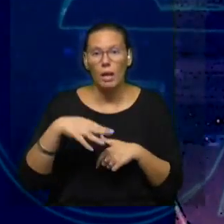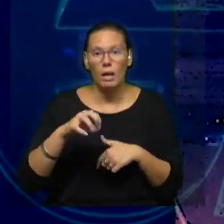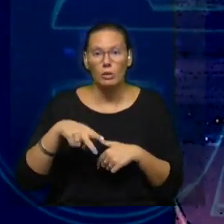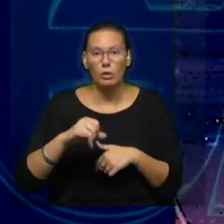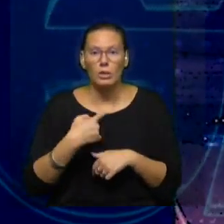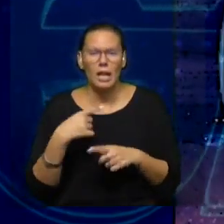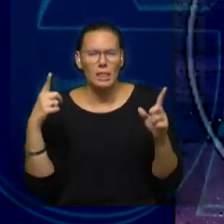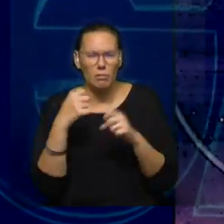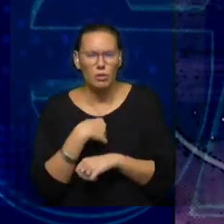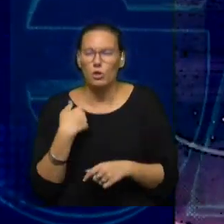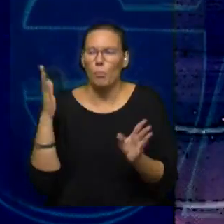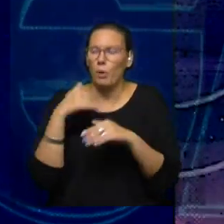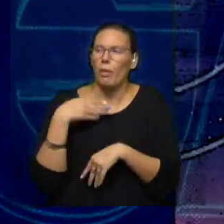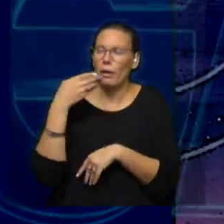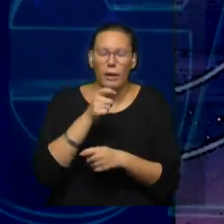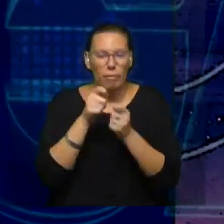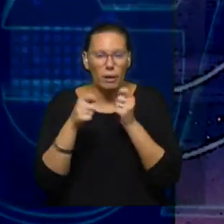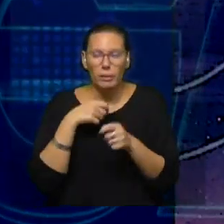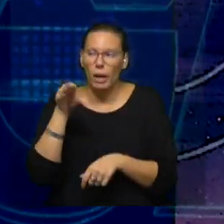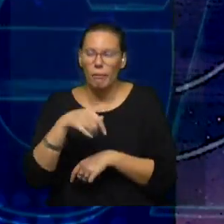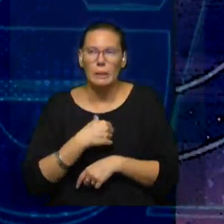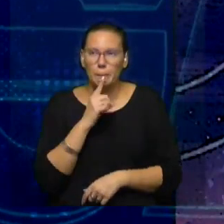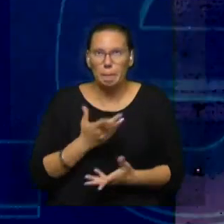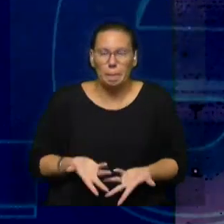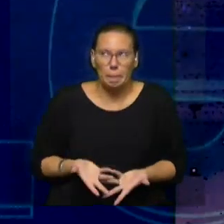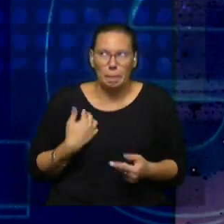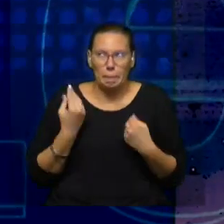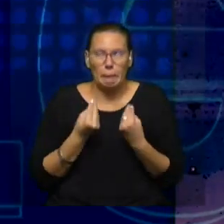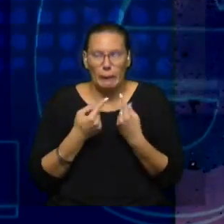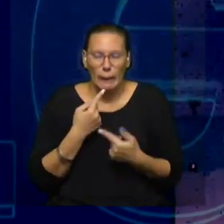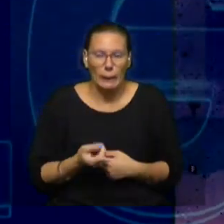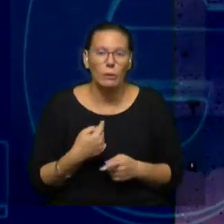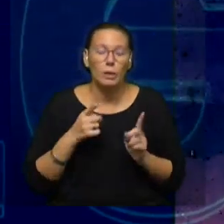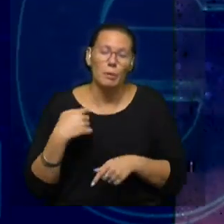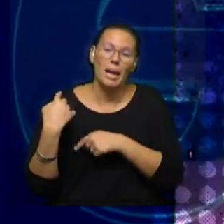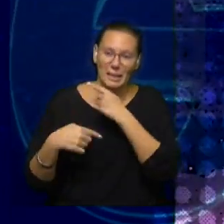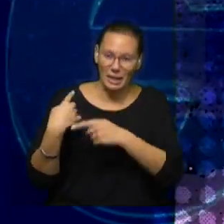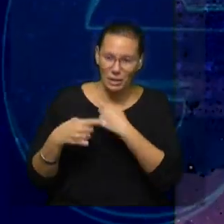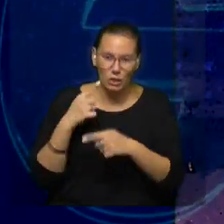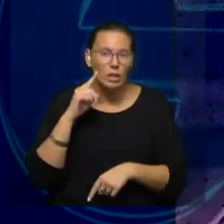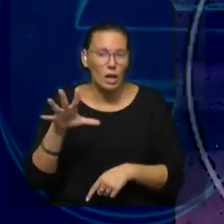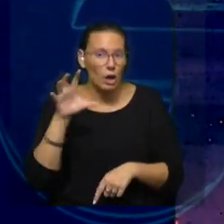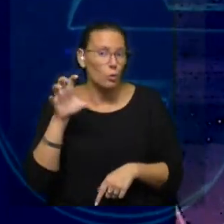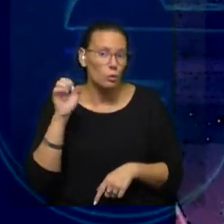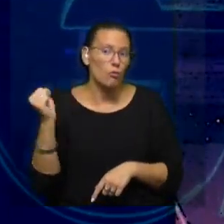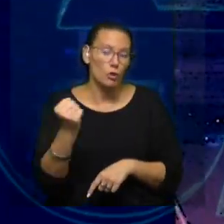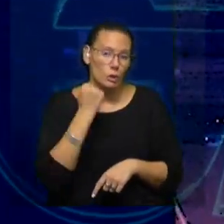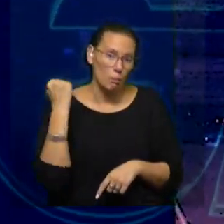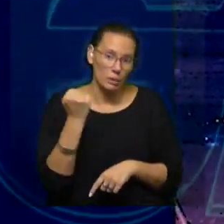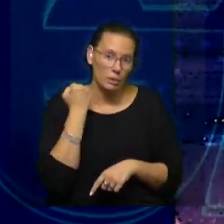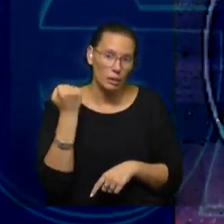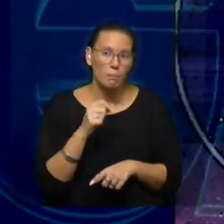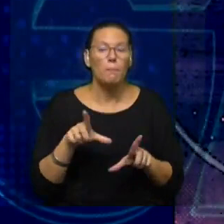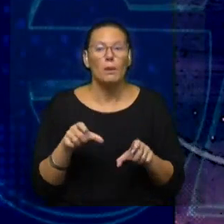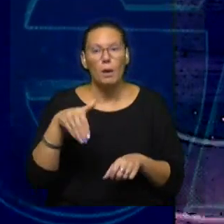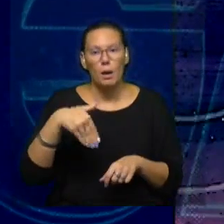por eso no tengo que ir a notas con Antonia. Pero es bueno generacionalmente también estar escuchando, es fundamental. A ver, por supuesto. Además,